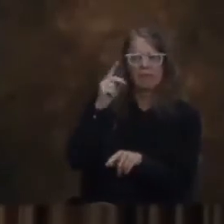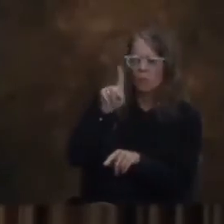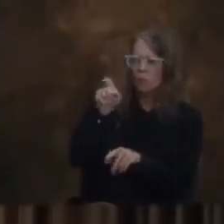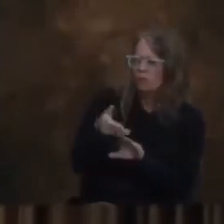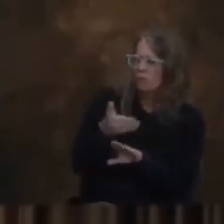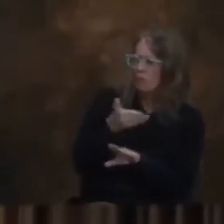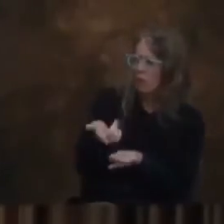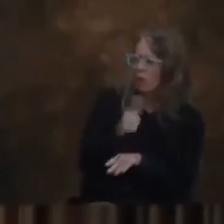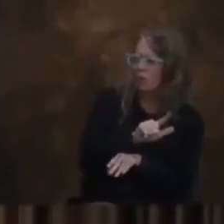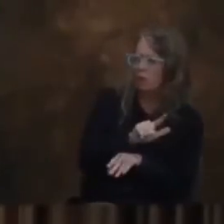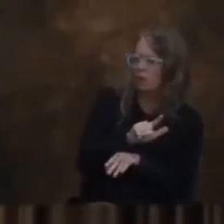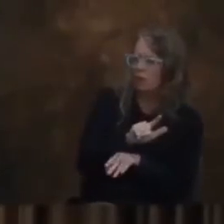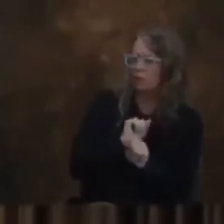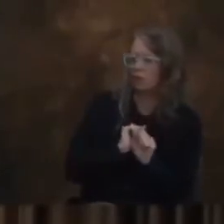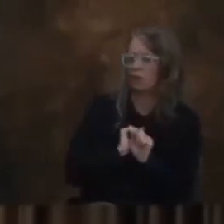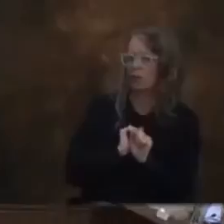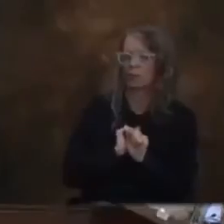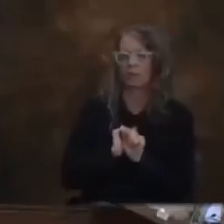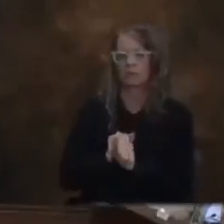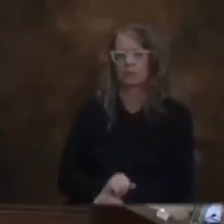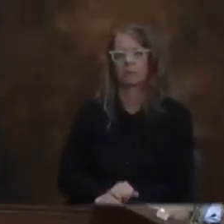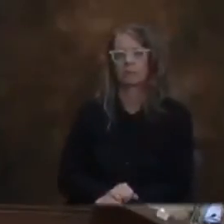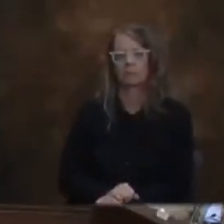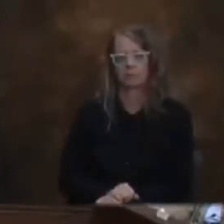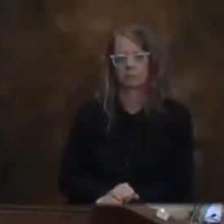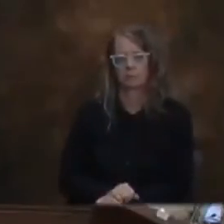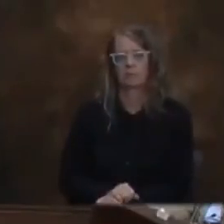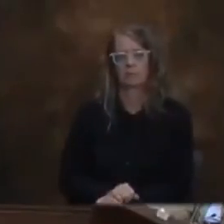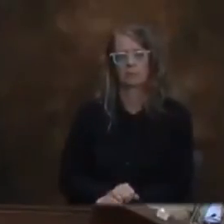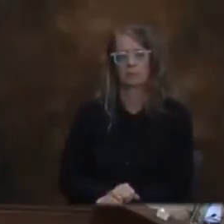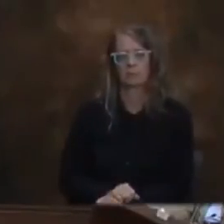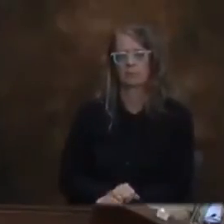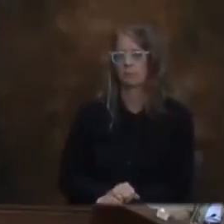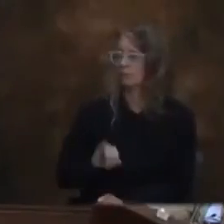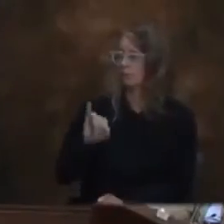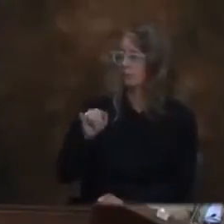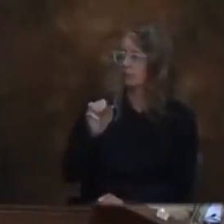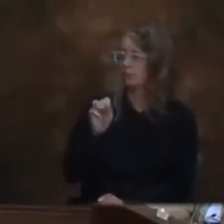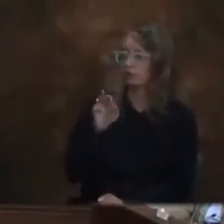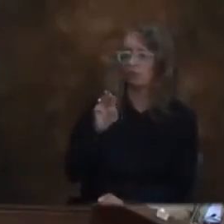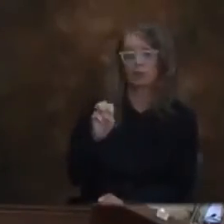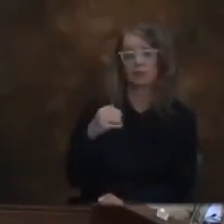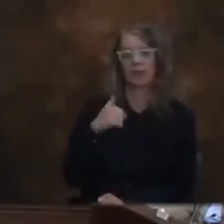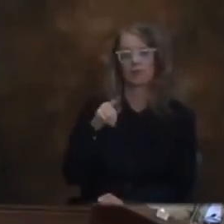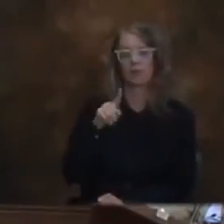antes de eso tras mantiene una pregunta